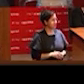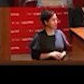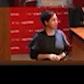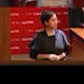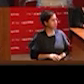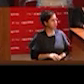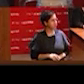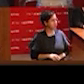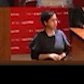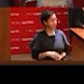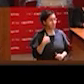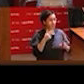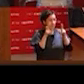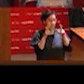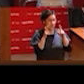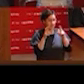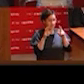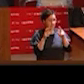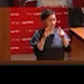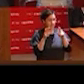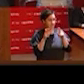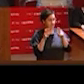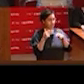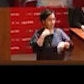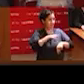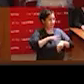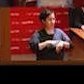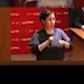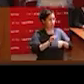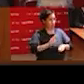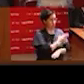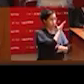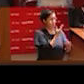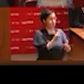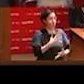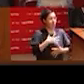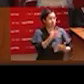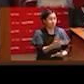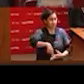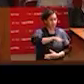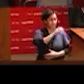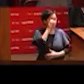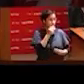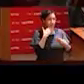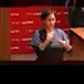socialmente espero a ver no no haber sobrepasado mucho el tiempo y quedo a su disposición Y muchísimas